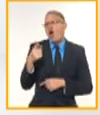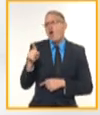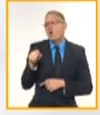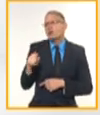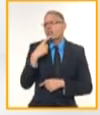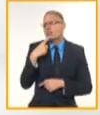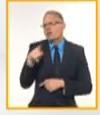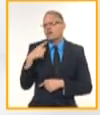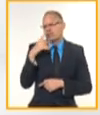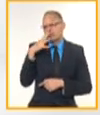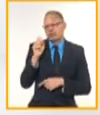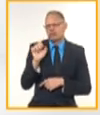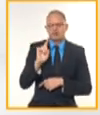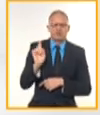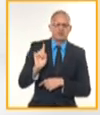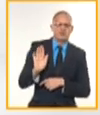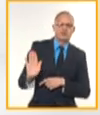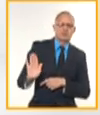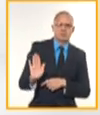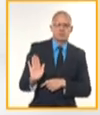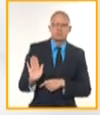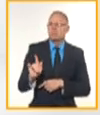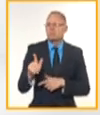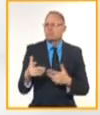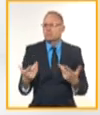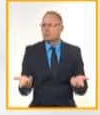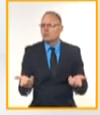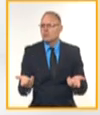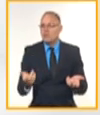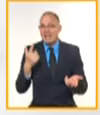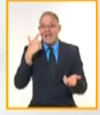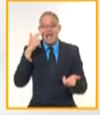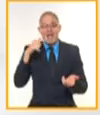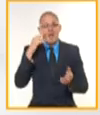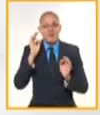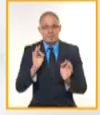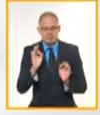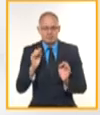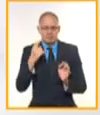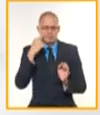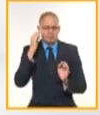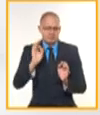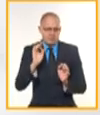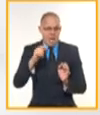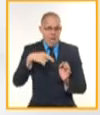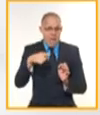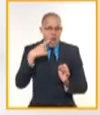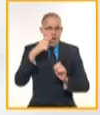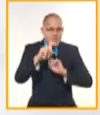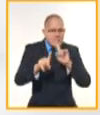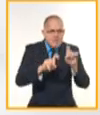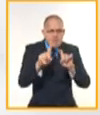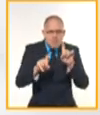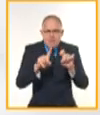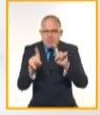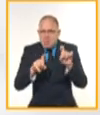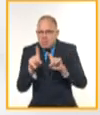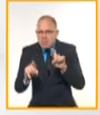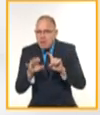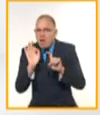Trump no pasa de 2 puntos de diferencia en nivel de aprobación en estas encuestas que está publicando,